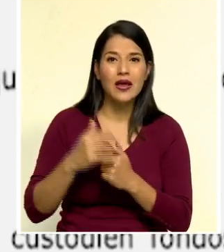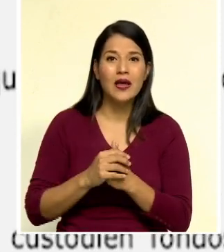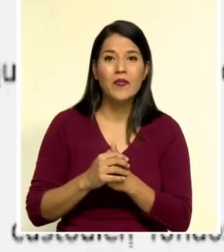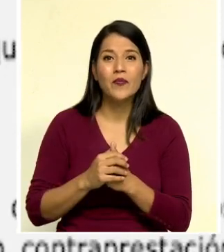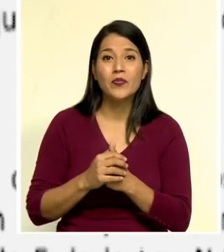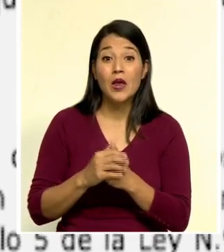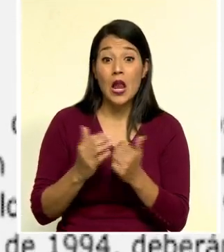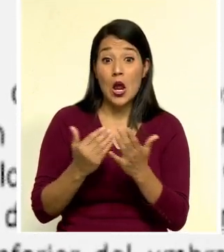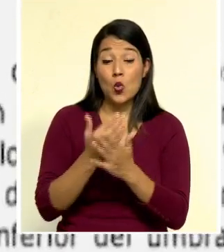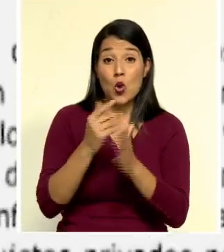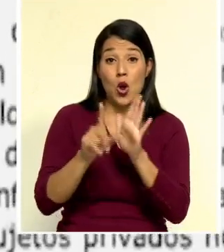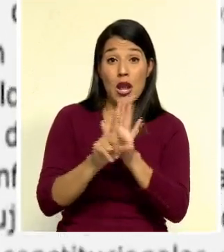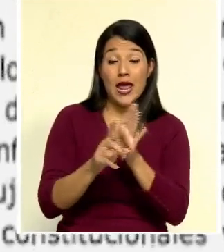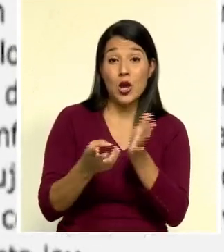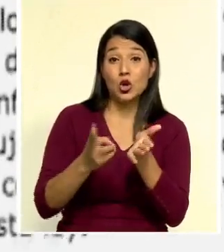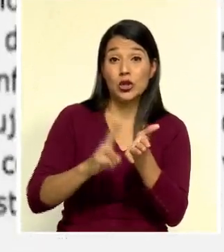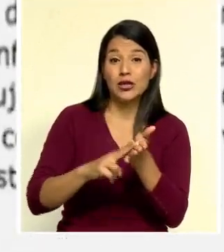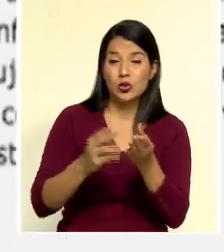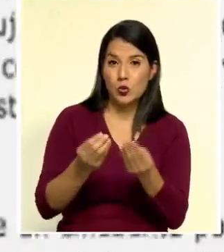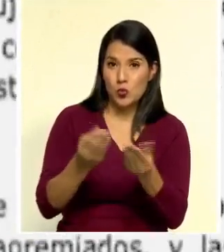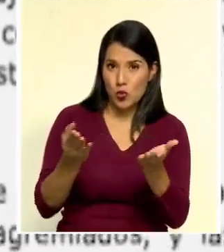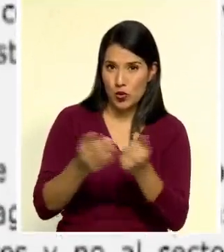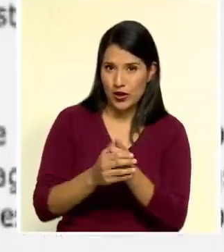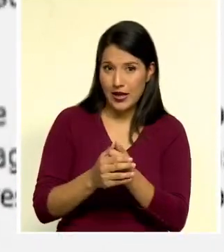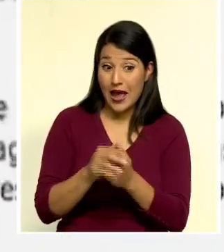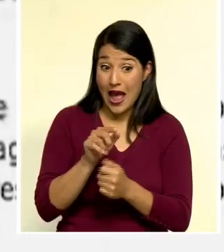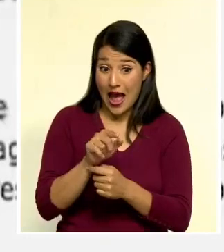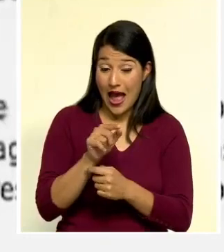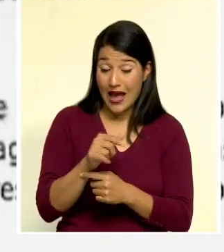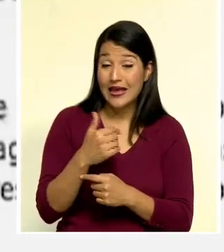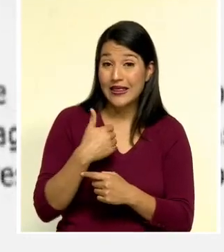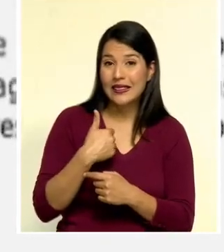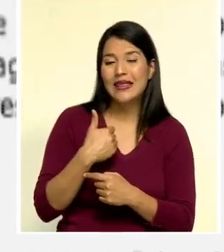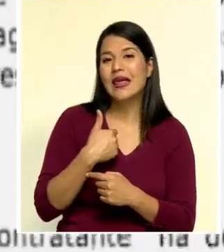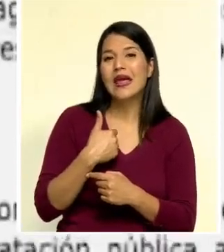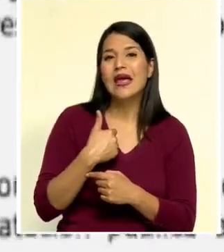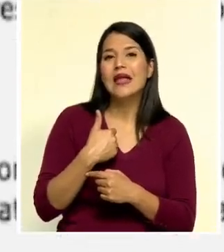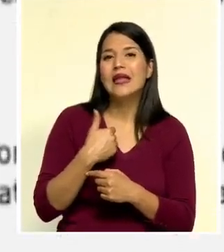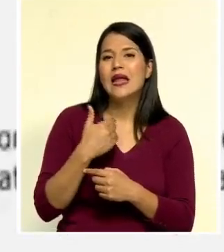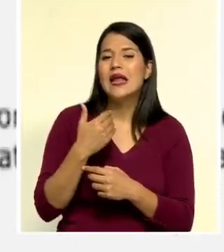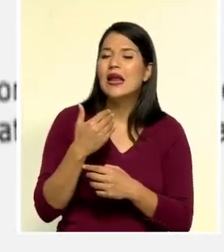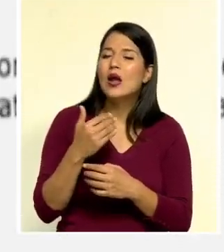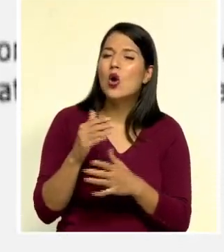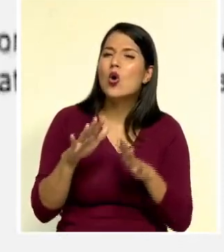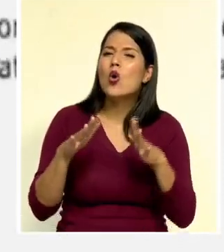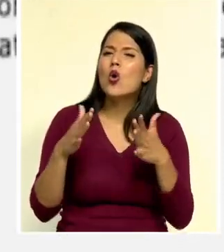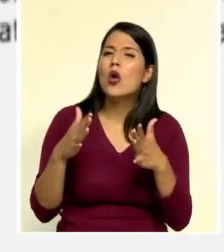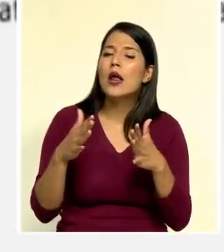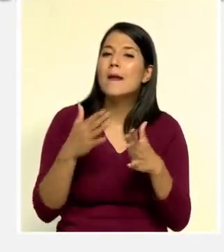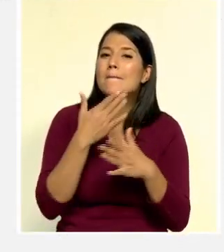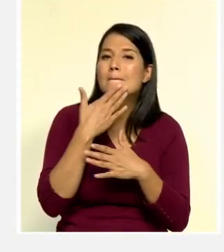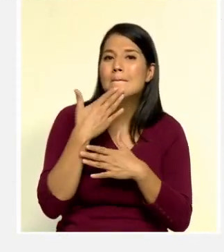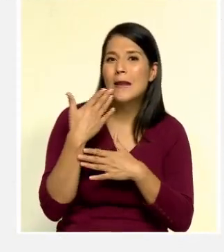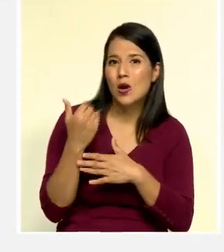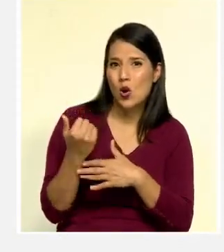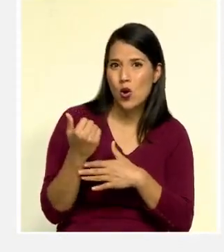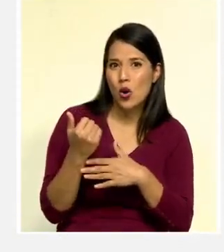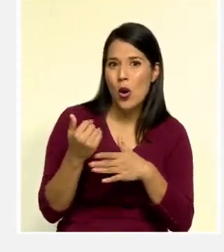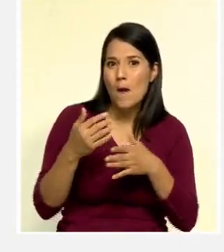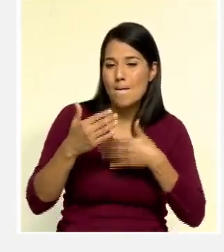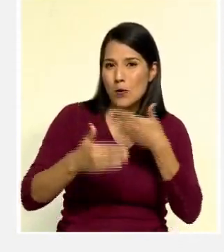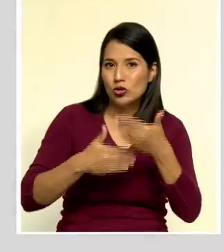vigencia de la nueva Ley de Contratación Pública, la cual contiene una recopilación de las mejores prácticas internacionales de contratación